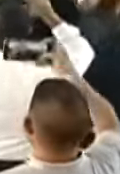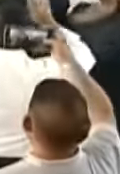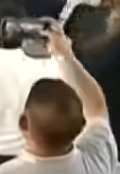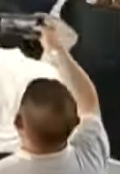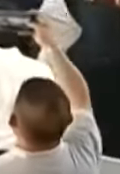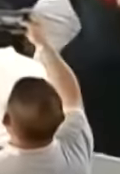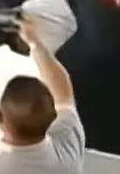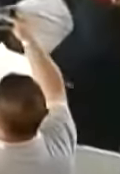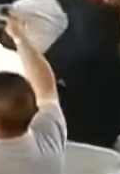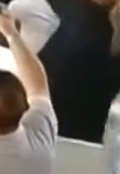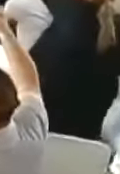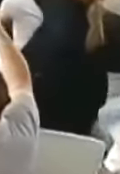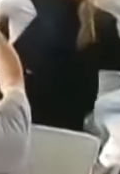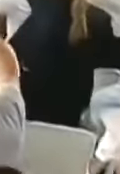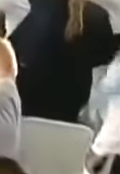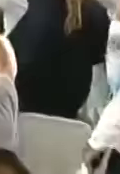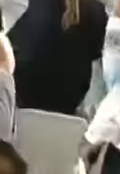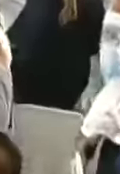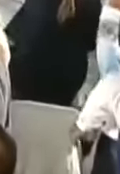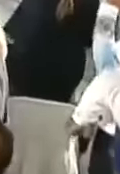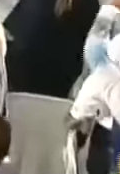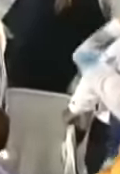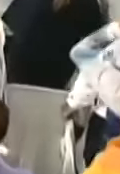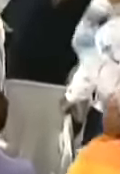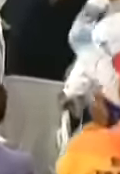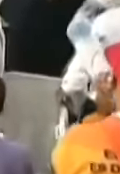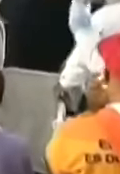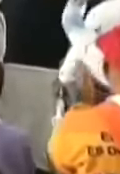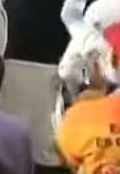humano conformado por profesionales,